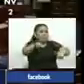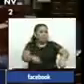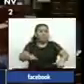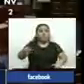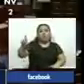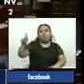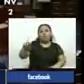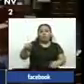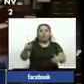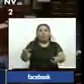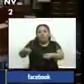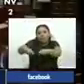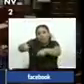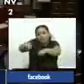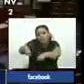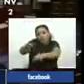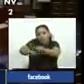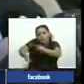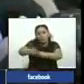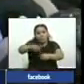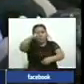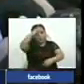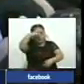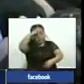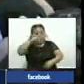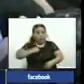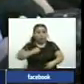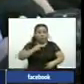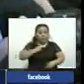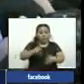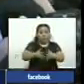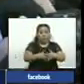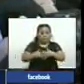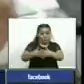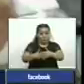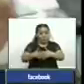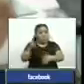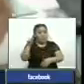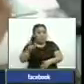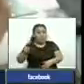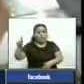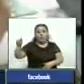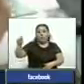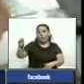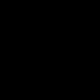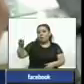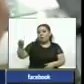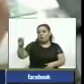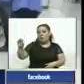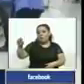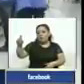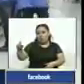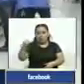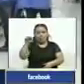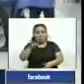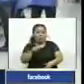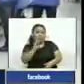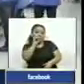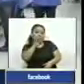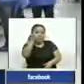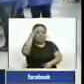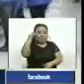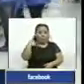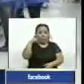Comercio entre Estados Unidos, México y Canadá, también conocido como T-MEC. Así lo asegura vía Zoom María Fernanda Pérez del Instituto de